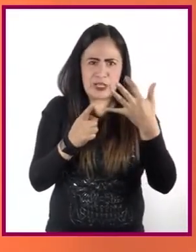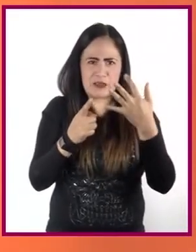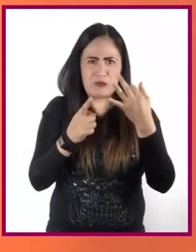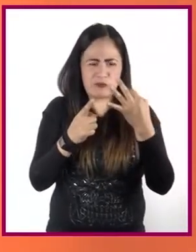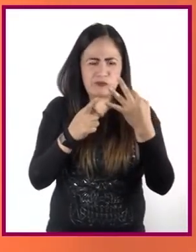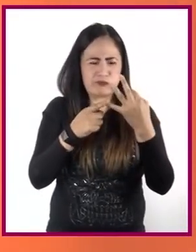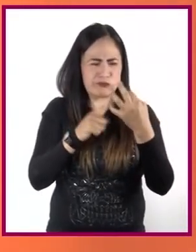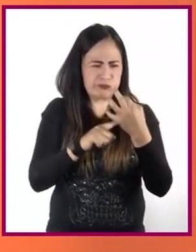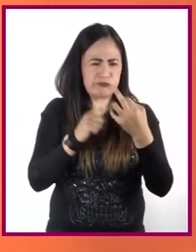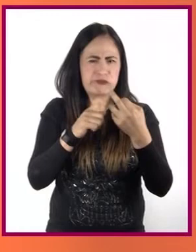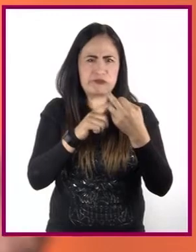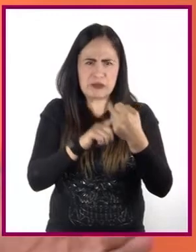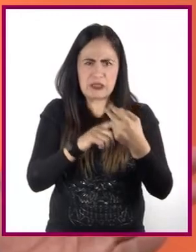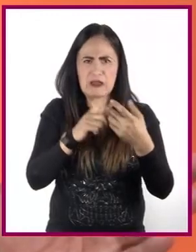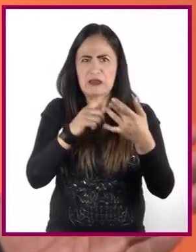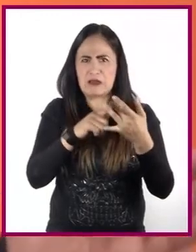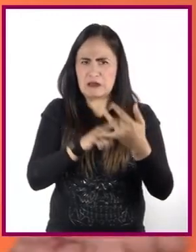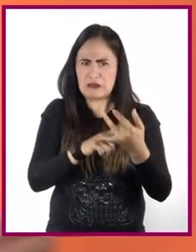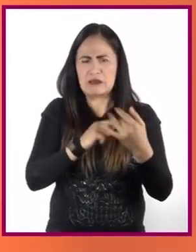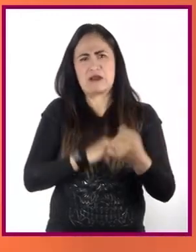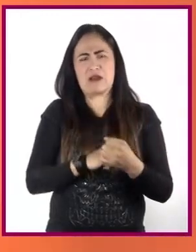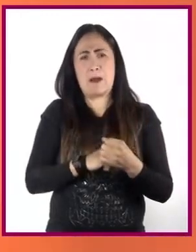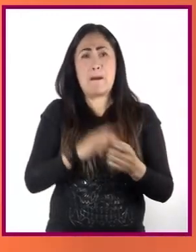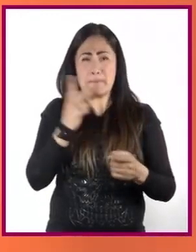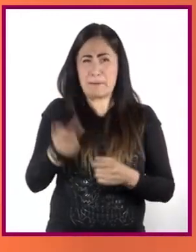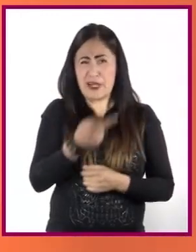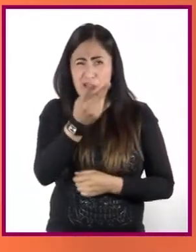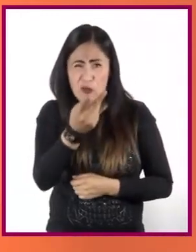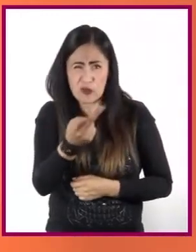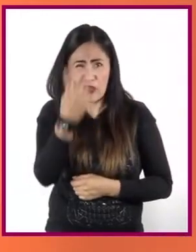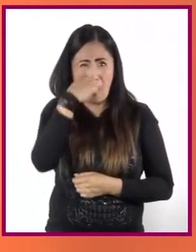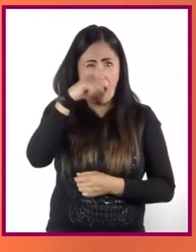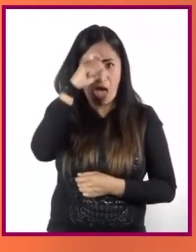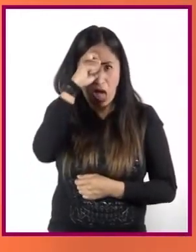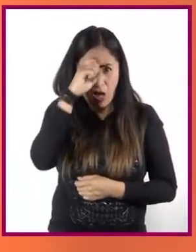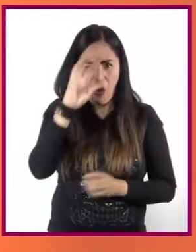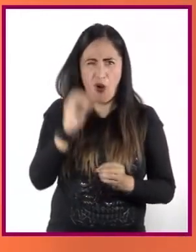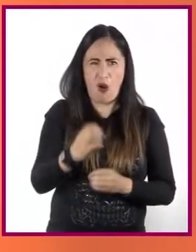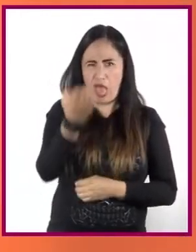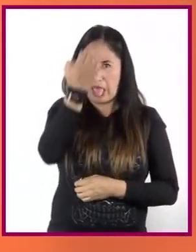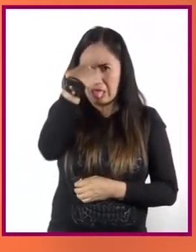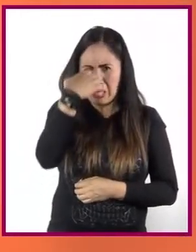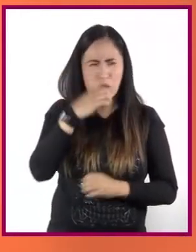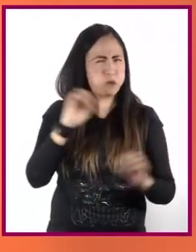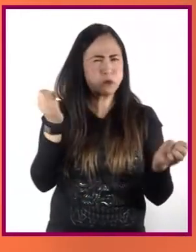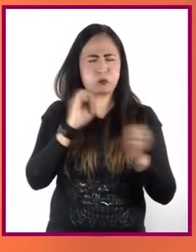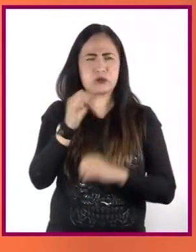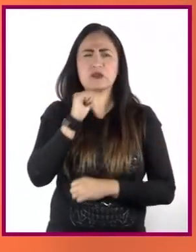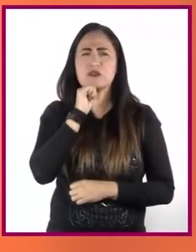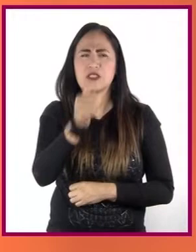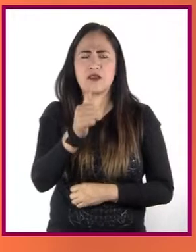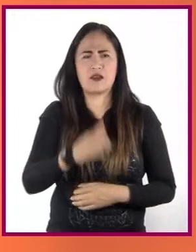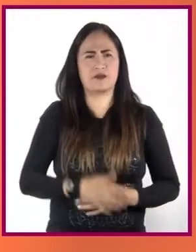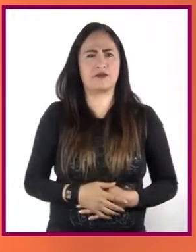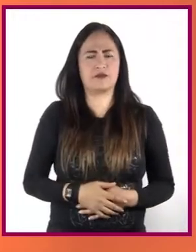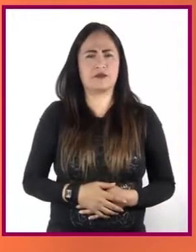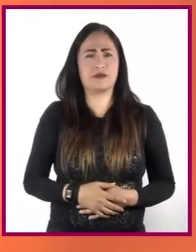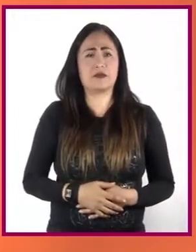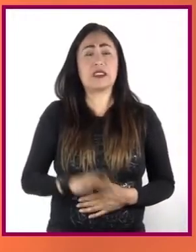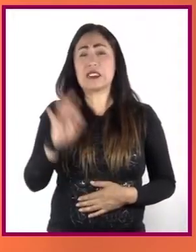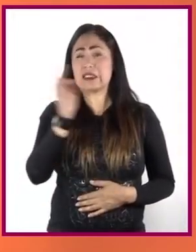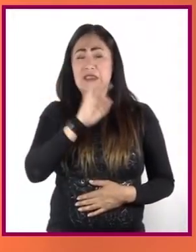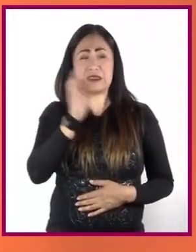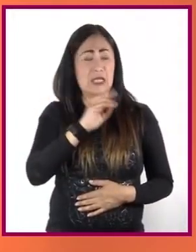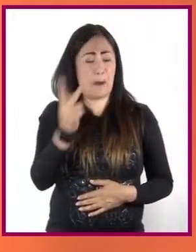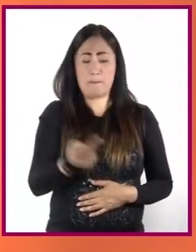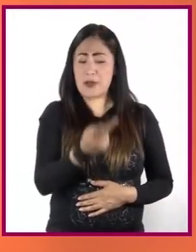manera razonada, ya que no hay preguntas capciosas ni trucos. Si hay una pregunta que no puedan contestar